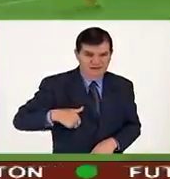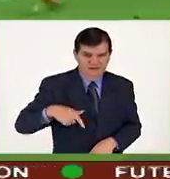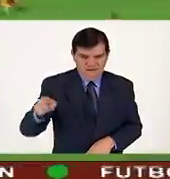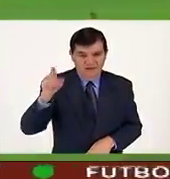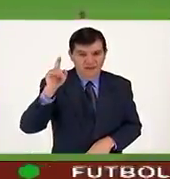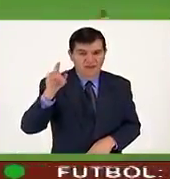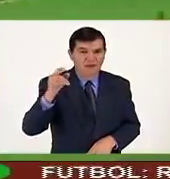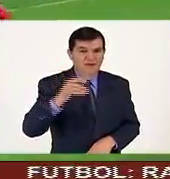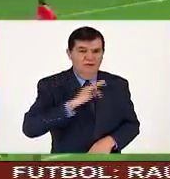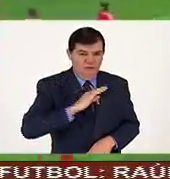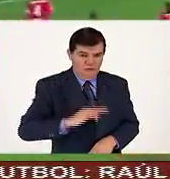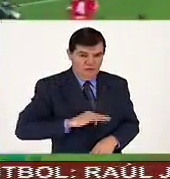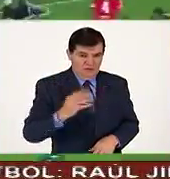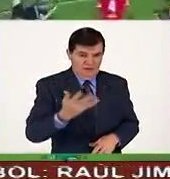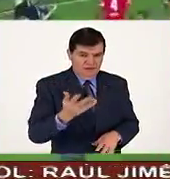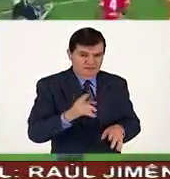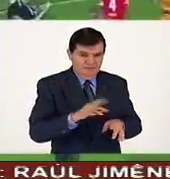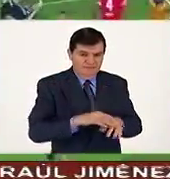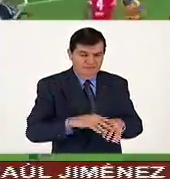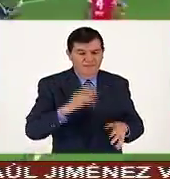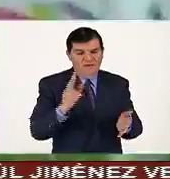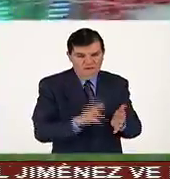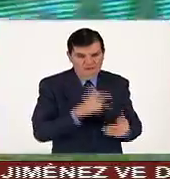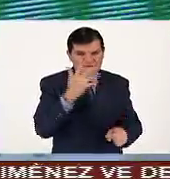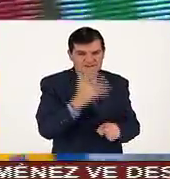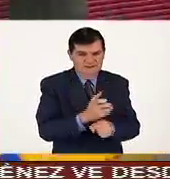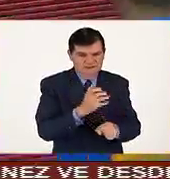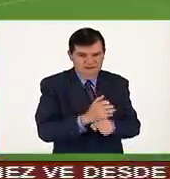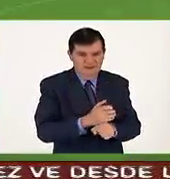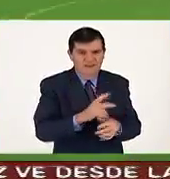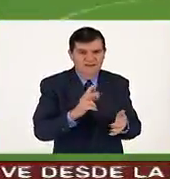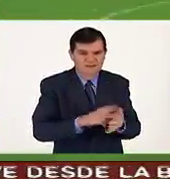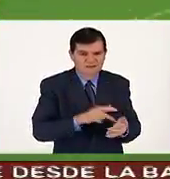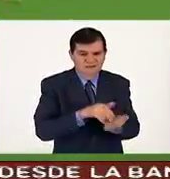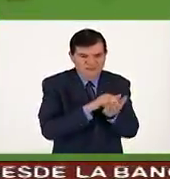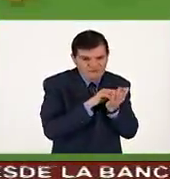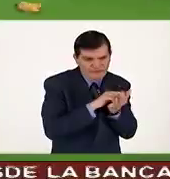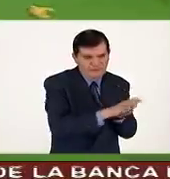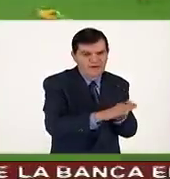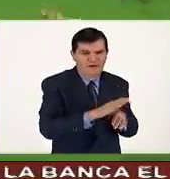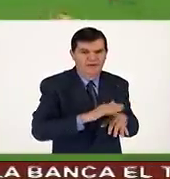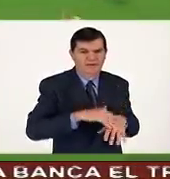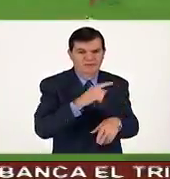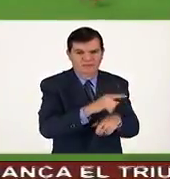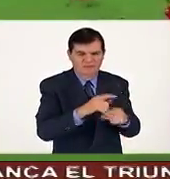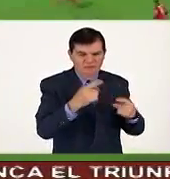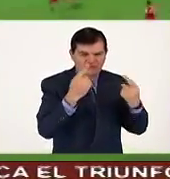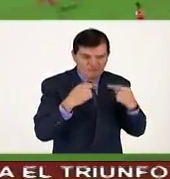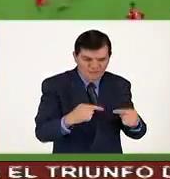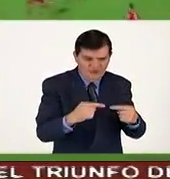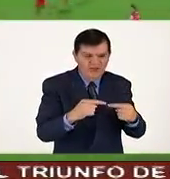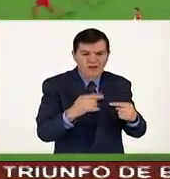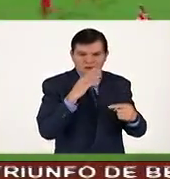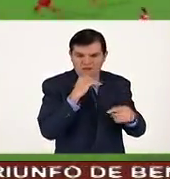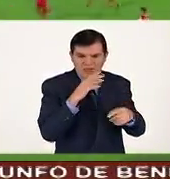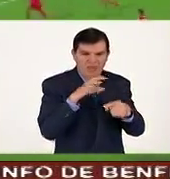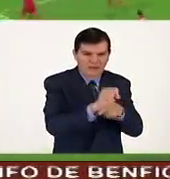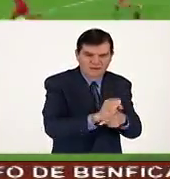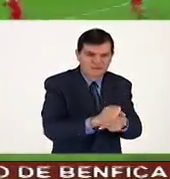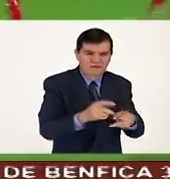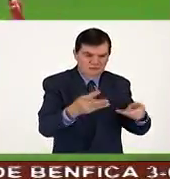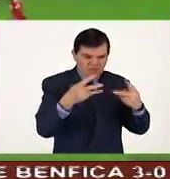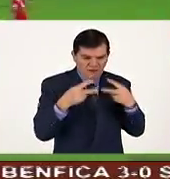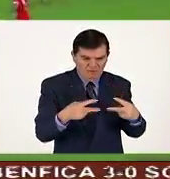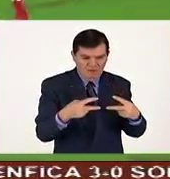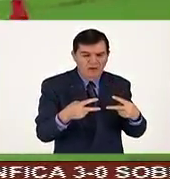de José Saturnino Cardozo, por quinta ocasión consecutiva, queda fuera, solamente llega a semifinales. La realidad es que Pepe no